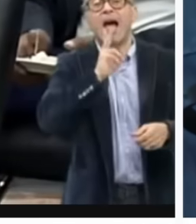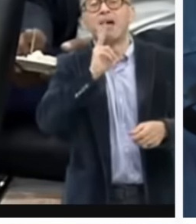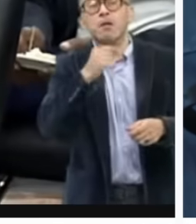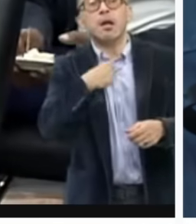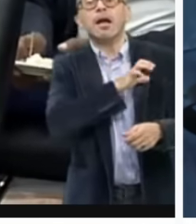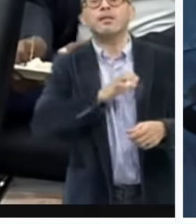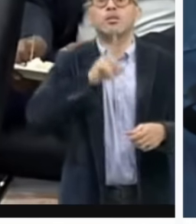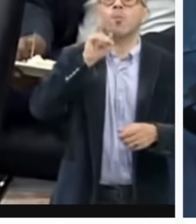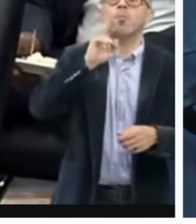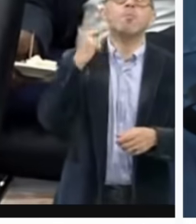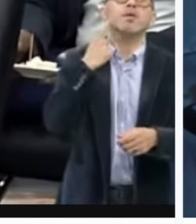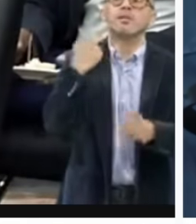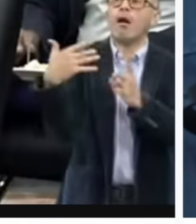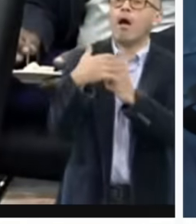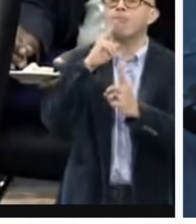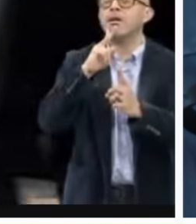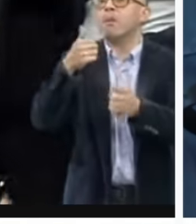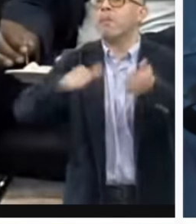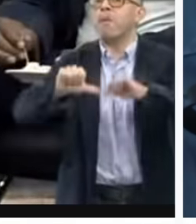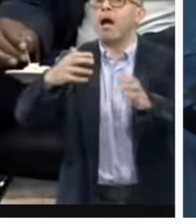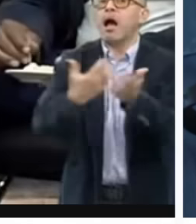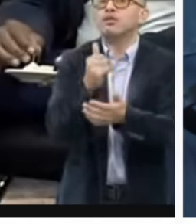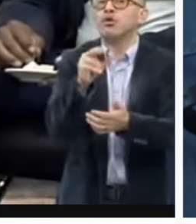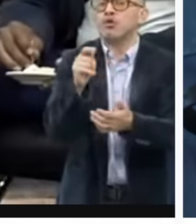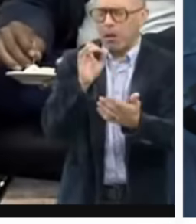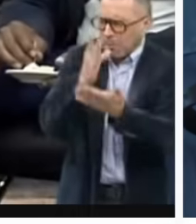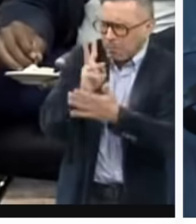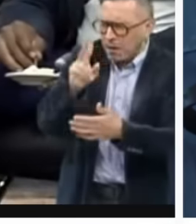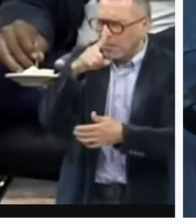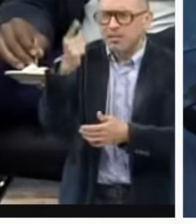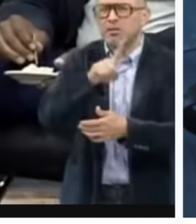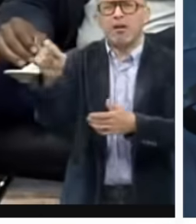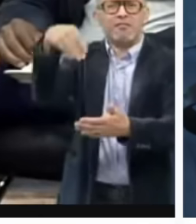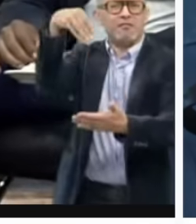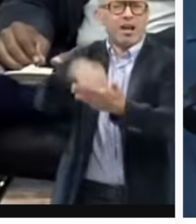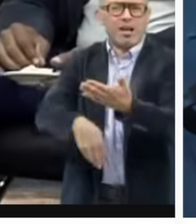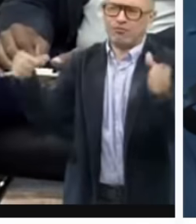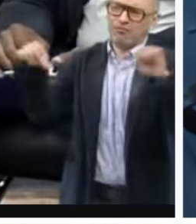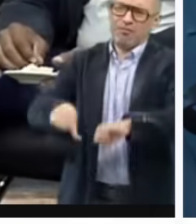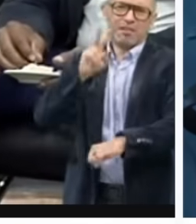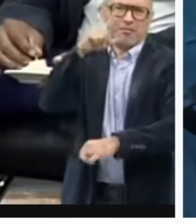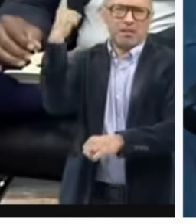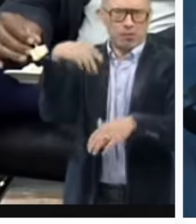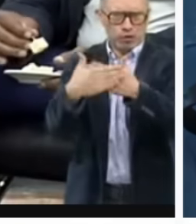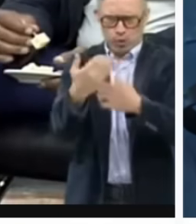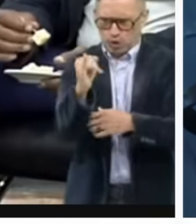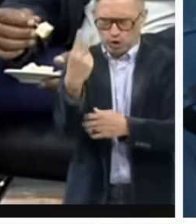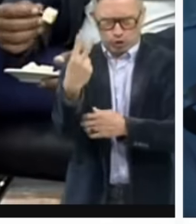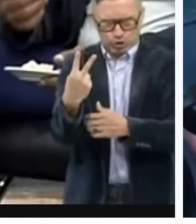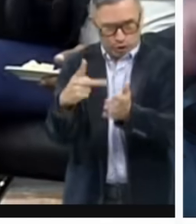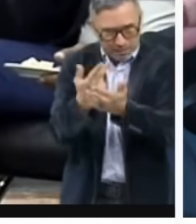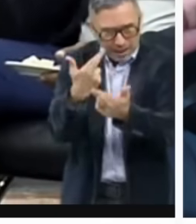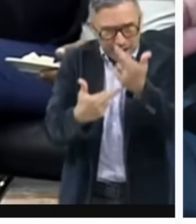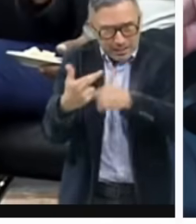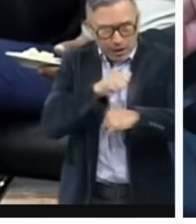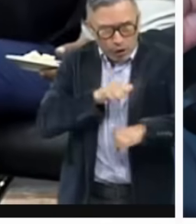que claramente él mismo lo expone, está condenada al fracaso, porque dice que va a regresar el 2 de junio. Entonces, si va a regresar, dice que va a perder.